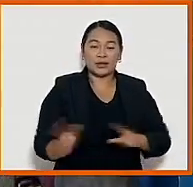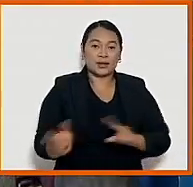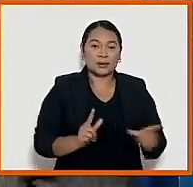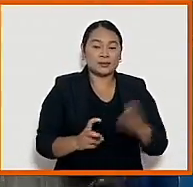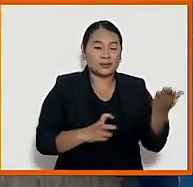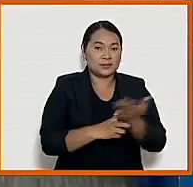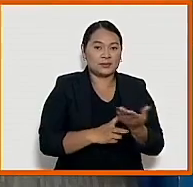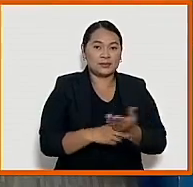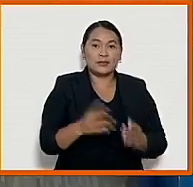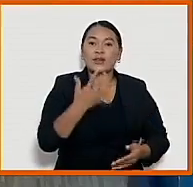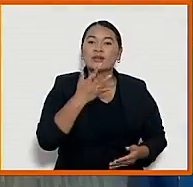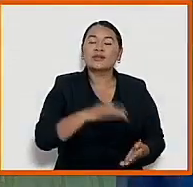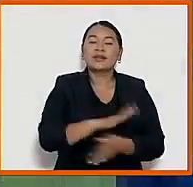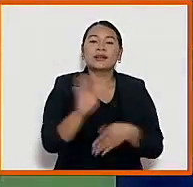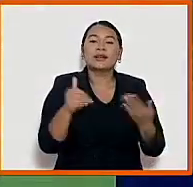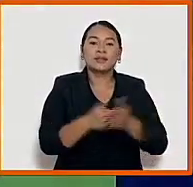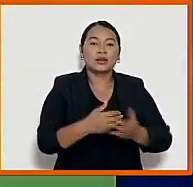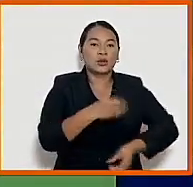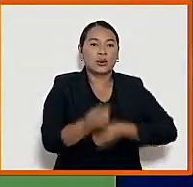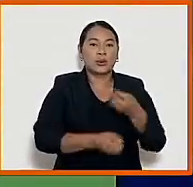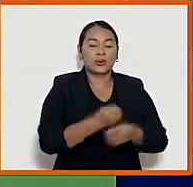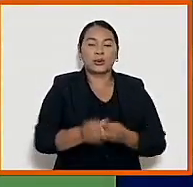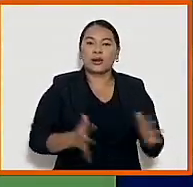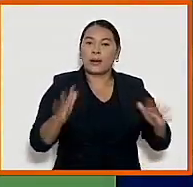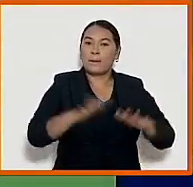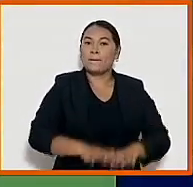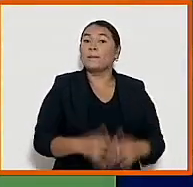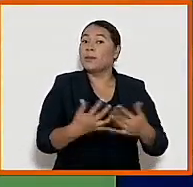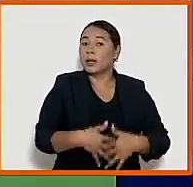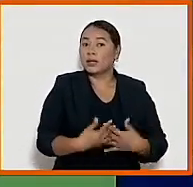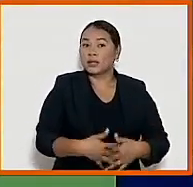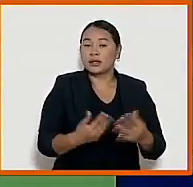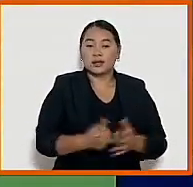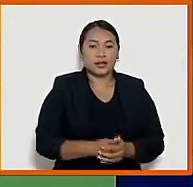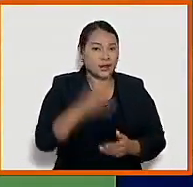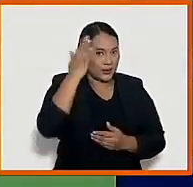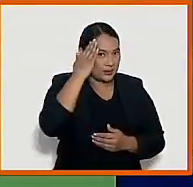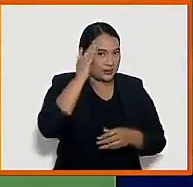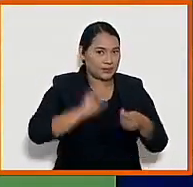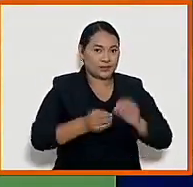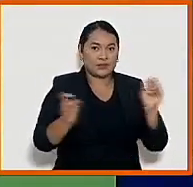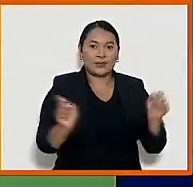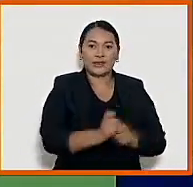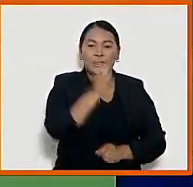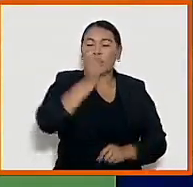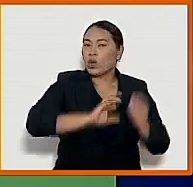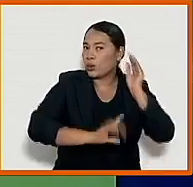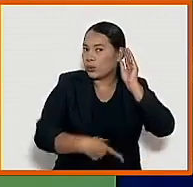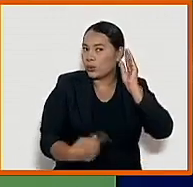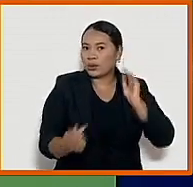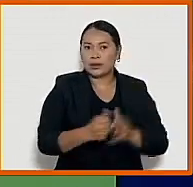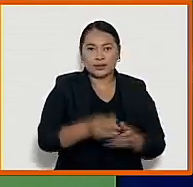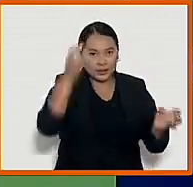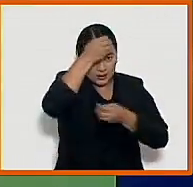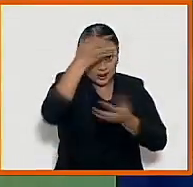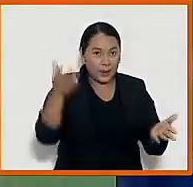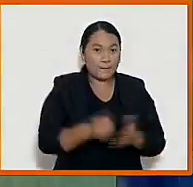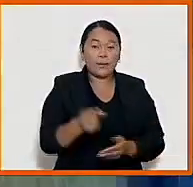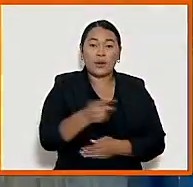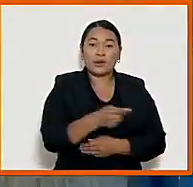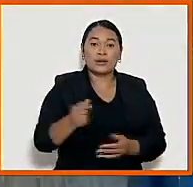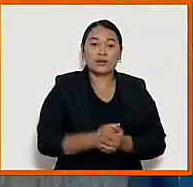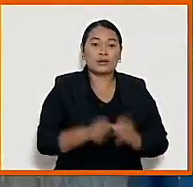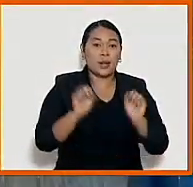porque vamos a incorporar nuestras esferas al juego y conocer el número afortunado para Diaria. Querido jugador, te comento que aún estás a tiempo de convertirte en